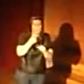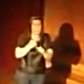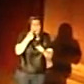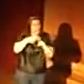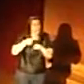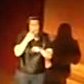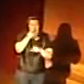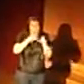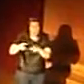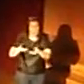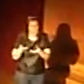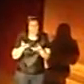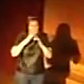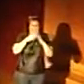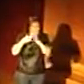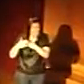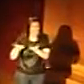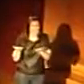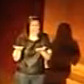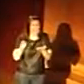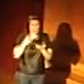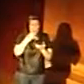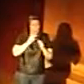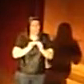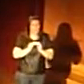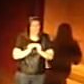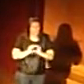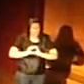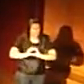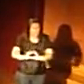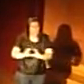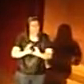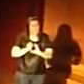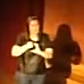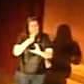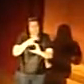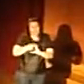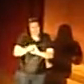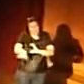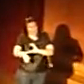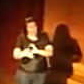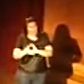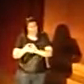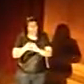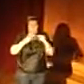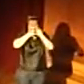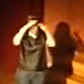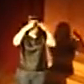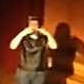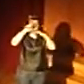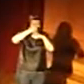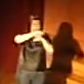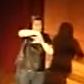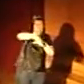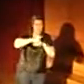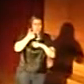tejados con cómo se llama Los desagües estos que que van por las cornisas algo que realmente casi como como una arquitectura